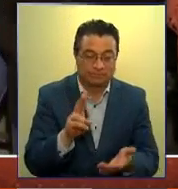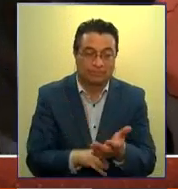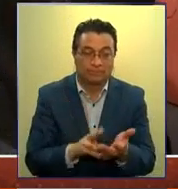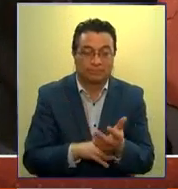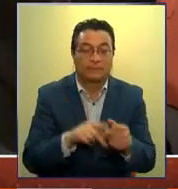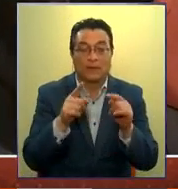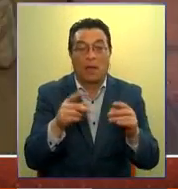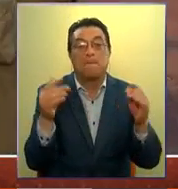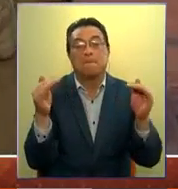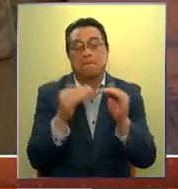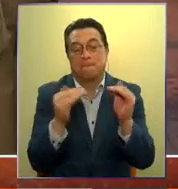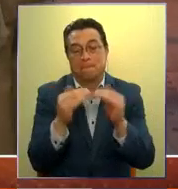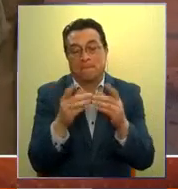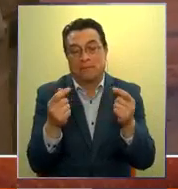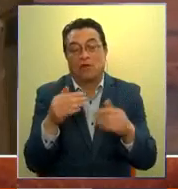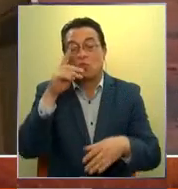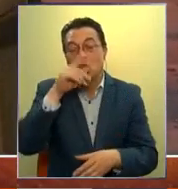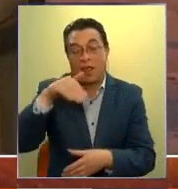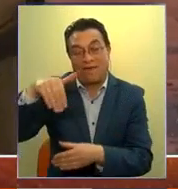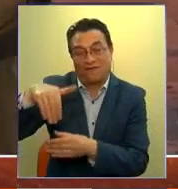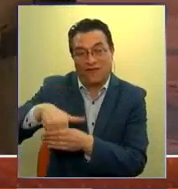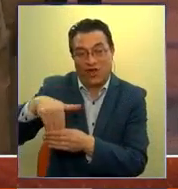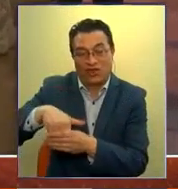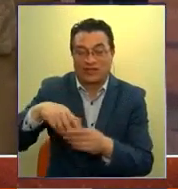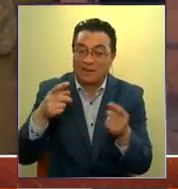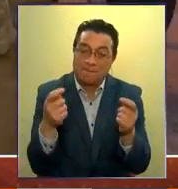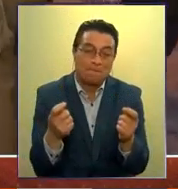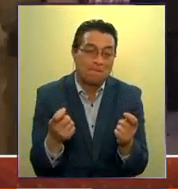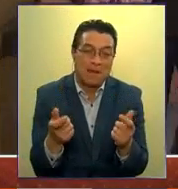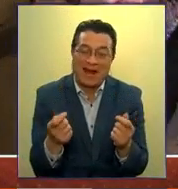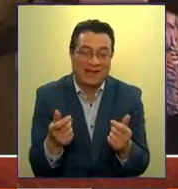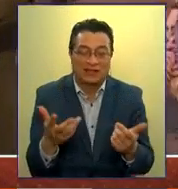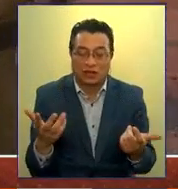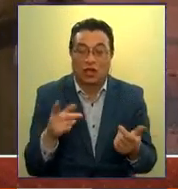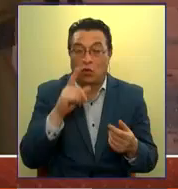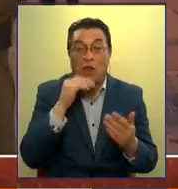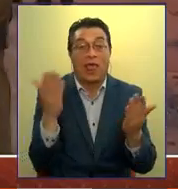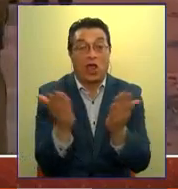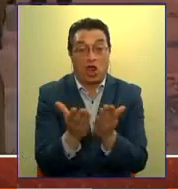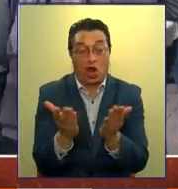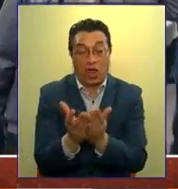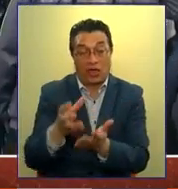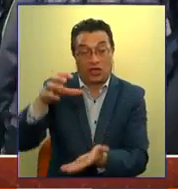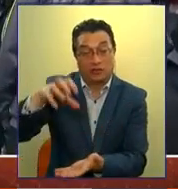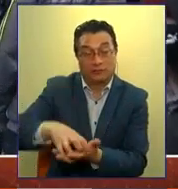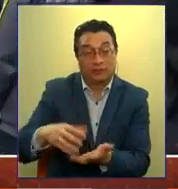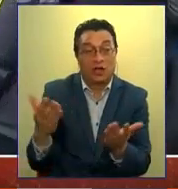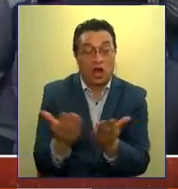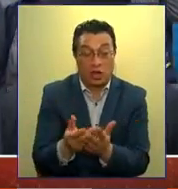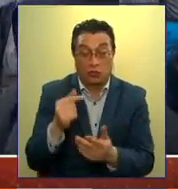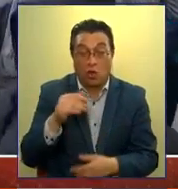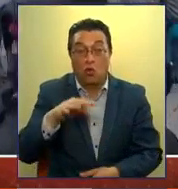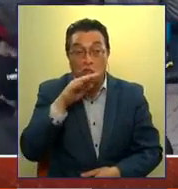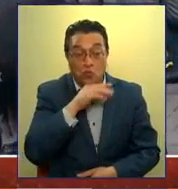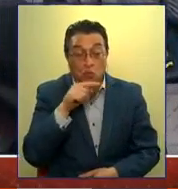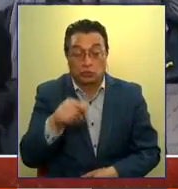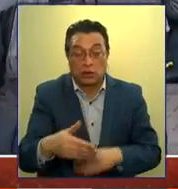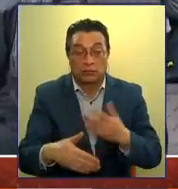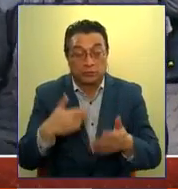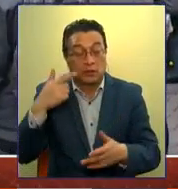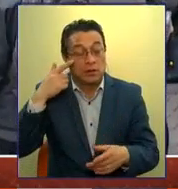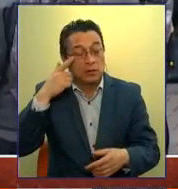similar a un proceso de votación. Es lo más similar que puedo hacer. O sea, son colegios que generalmente se han usado en estos procesos